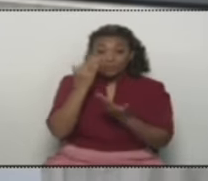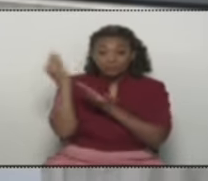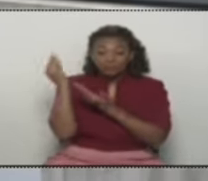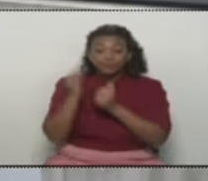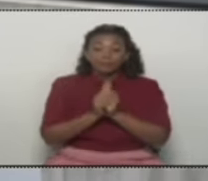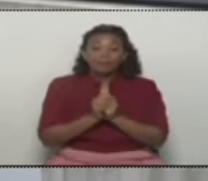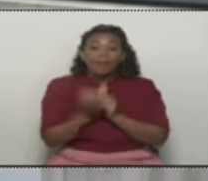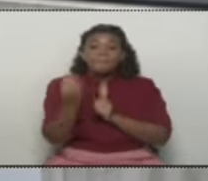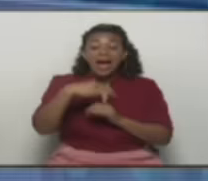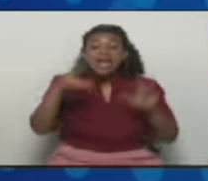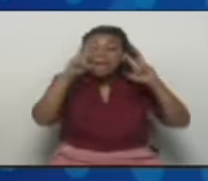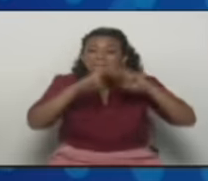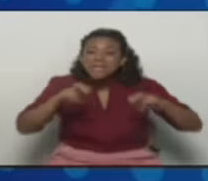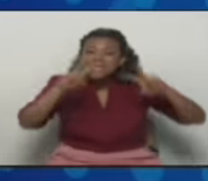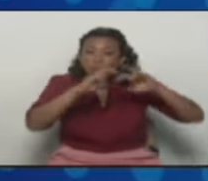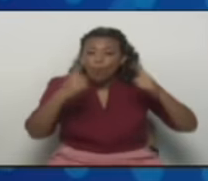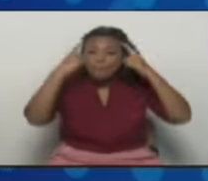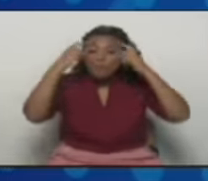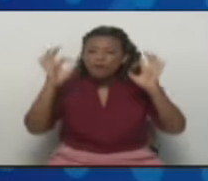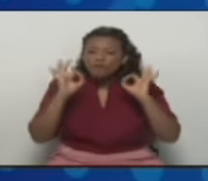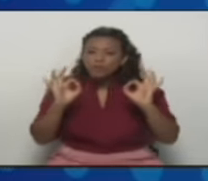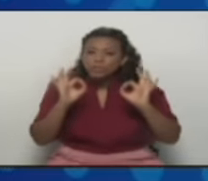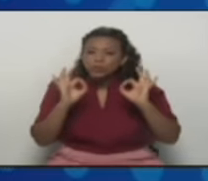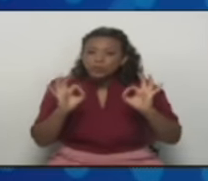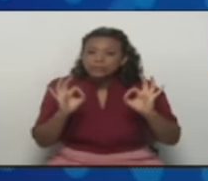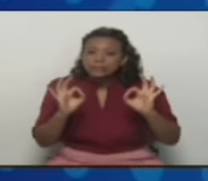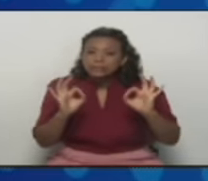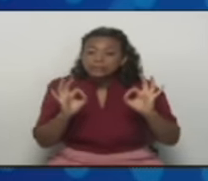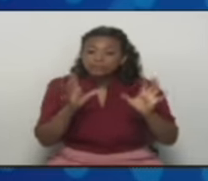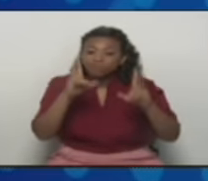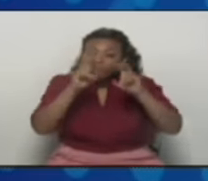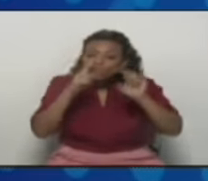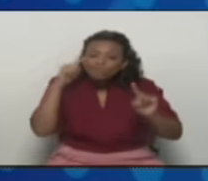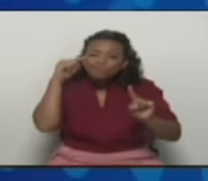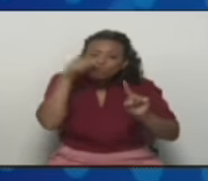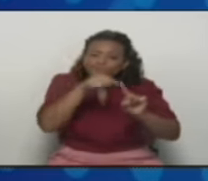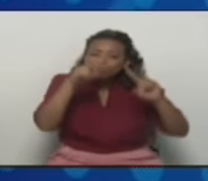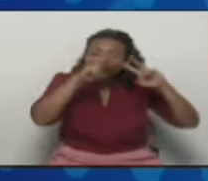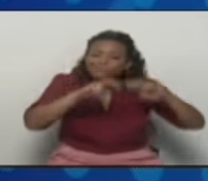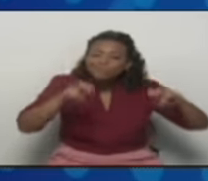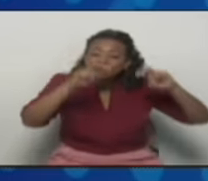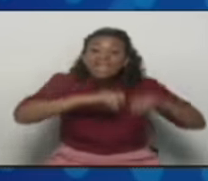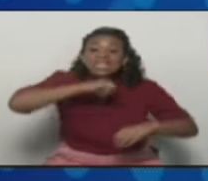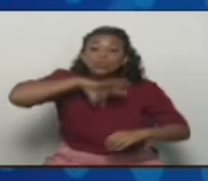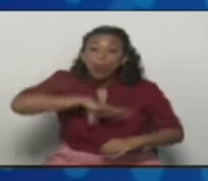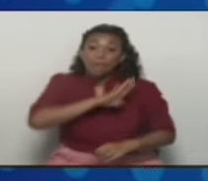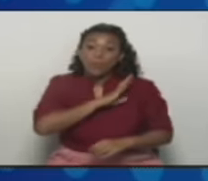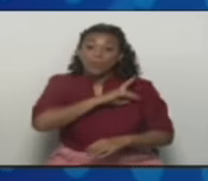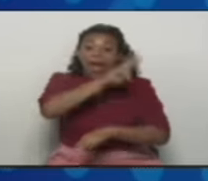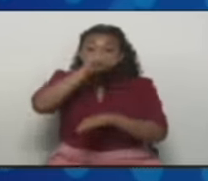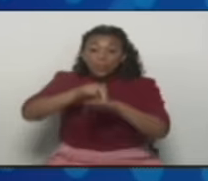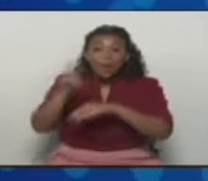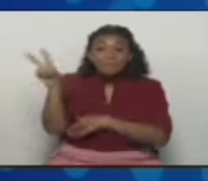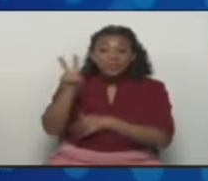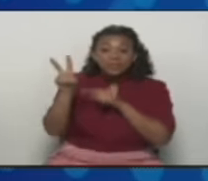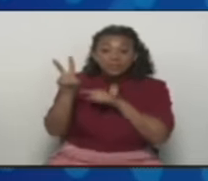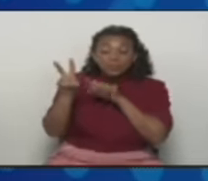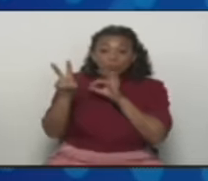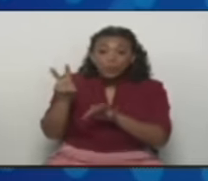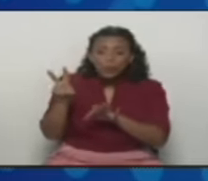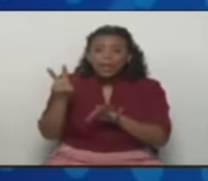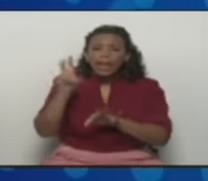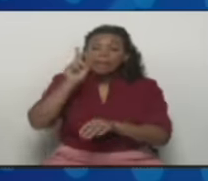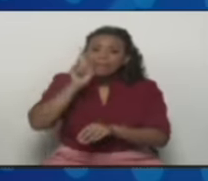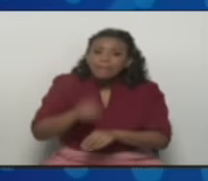además investigador, acucioso investigador de la historia nacional